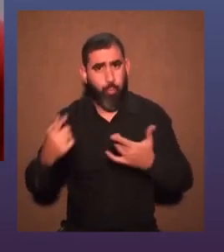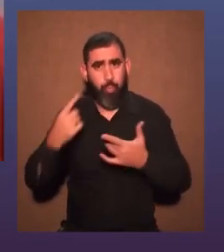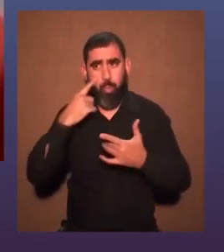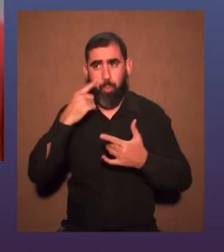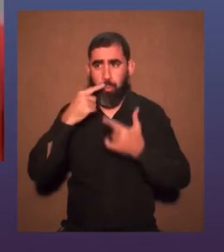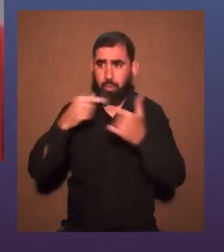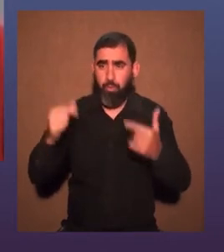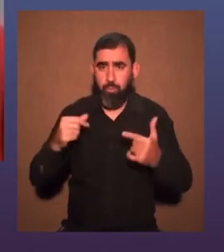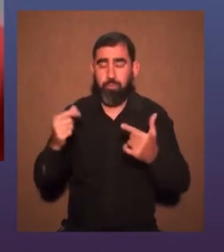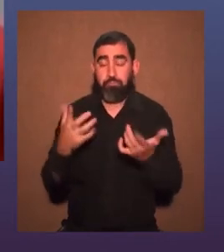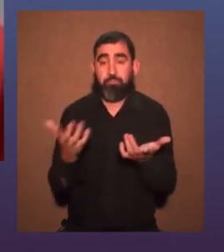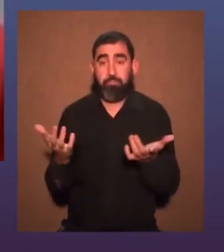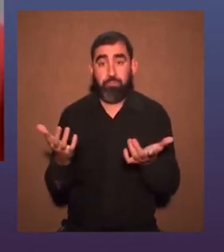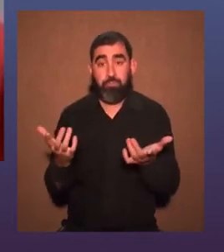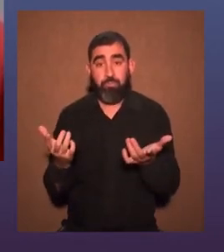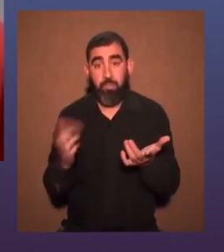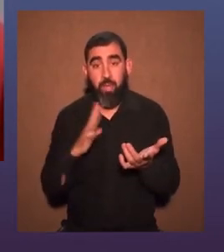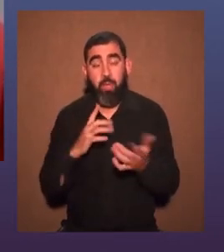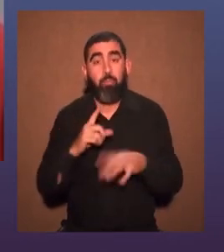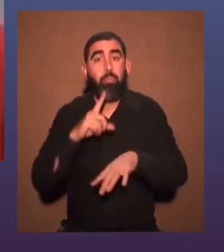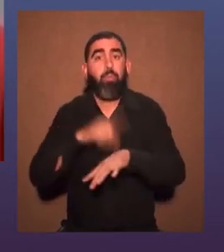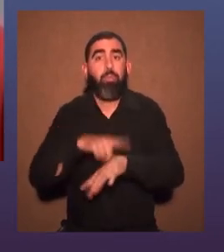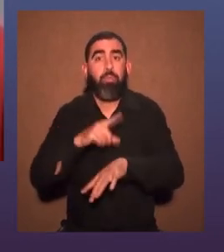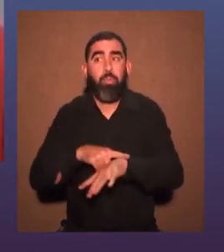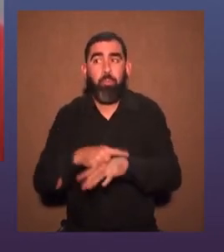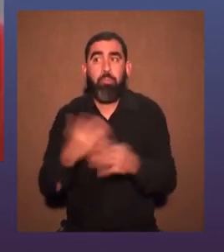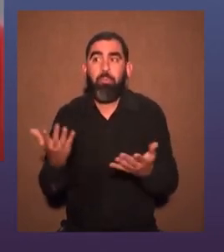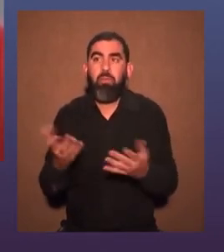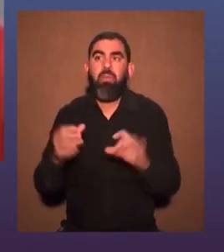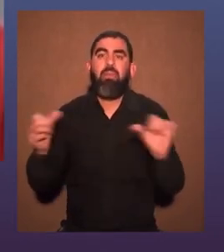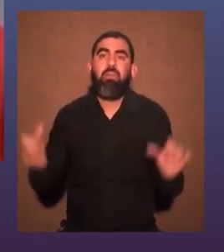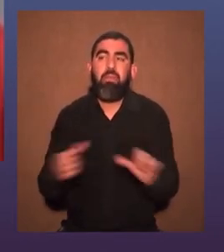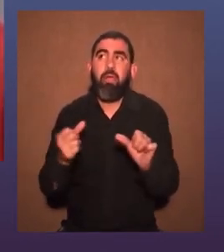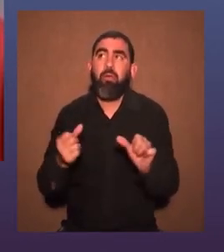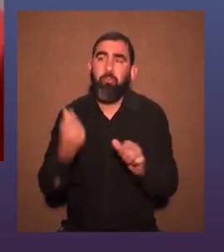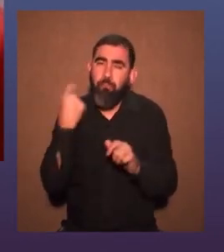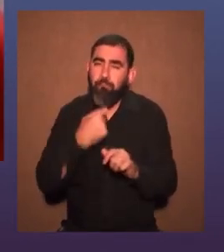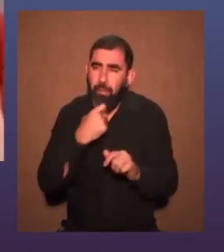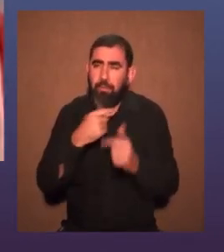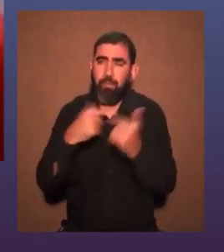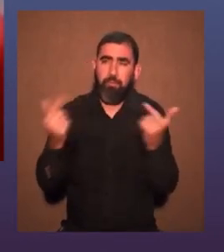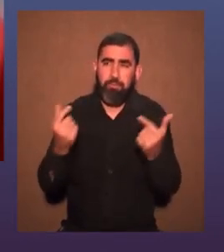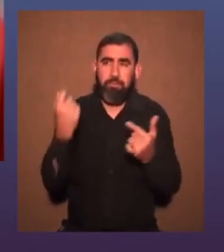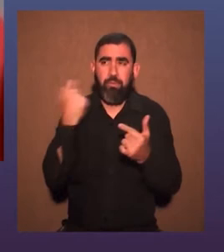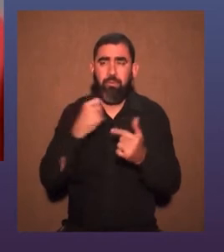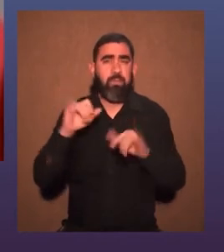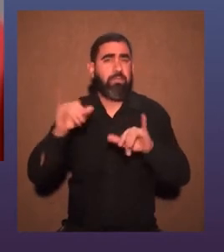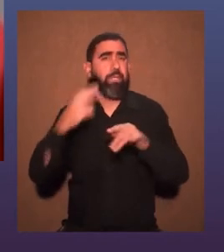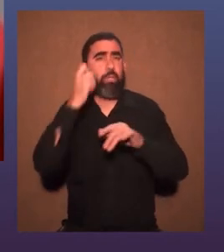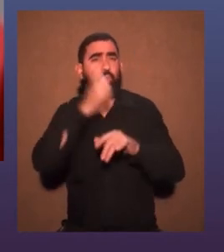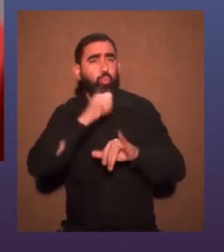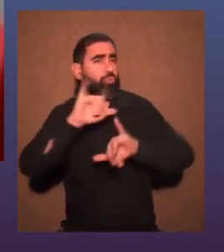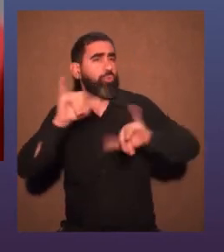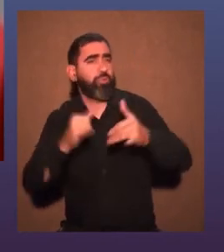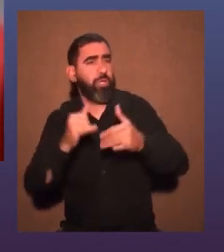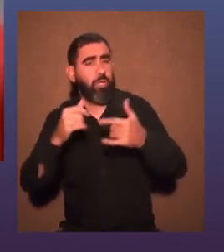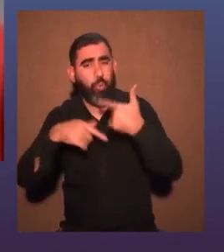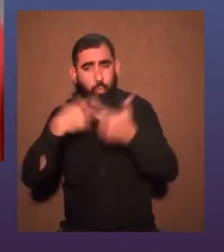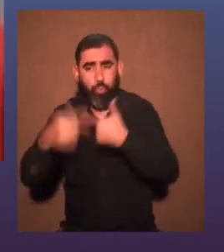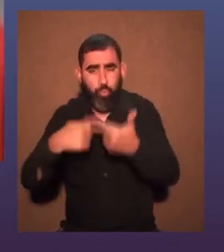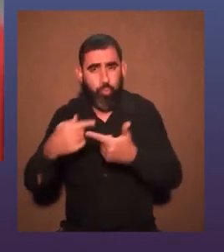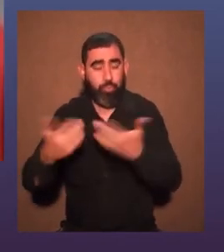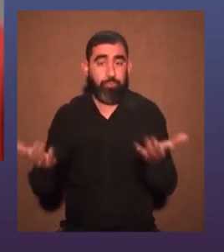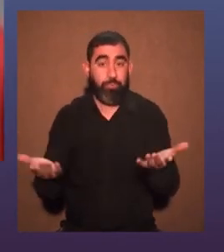y volvés al origen, porque como tenés tanto tiempo, empezás a decir, y tal, pasa tal cosa, no, ya habíamos resuelto esto, vamos a seguir por